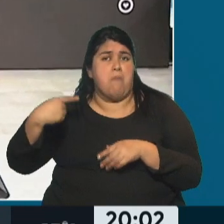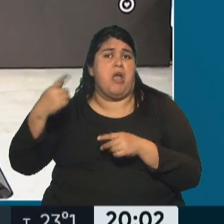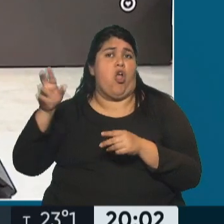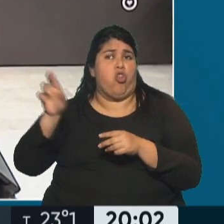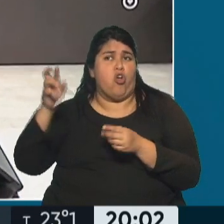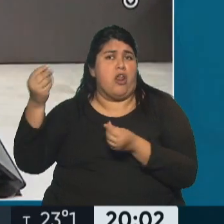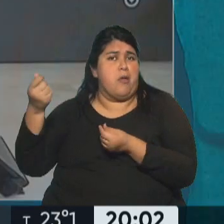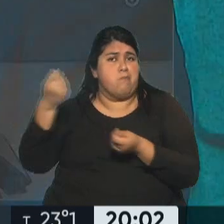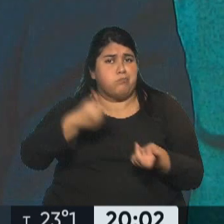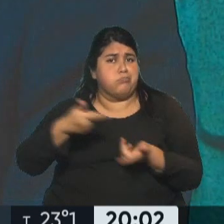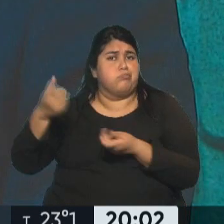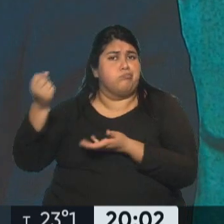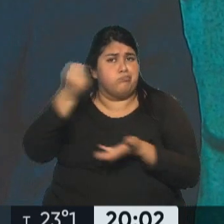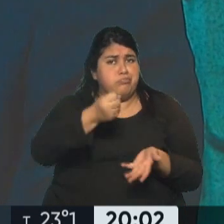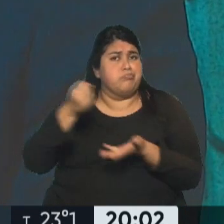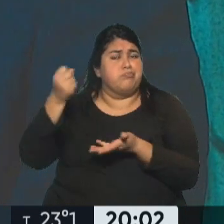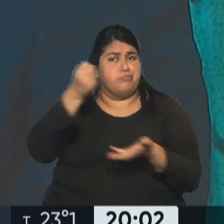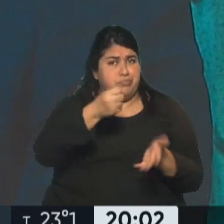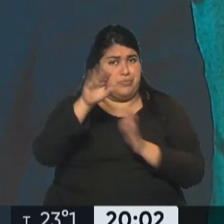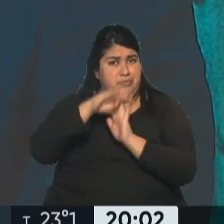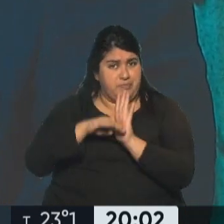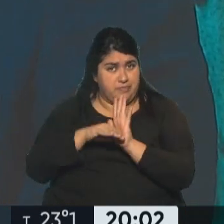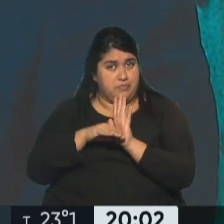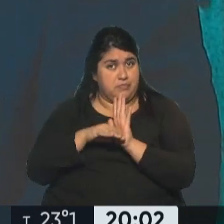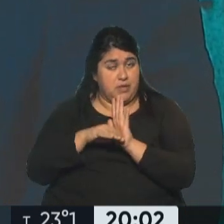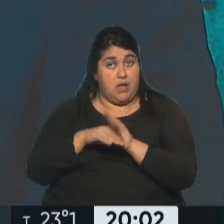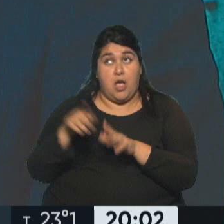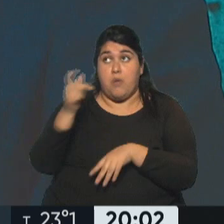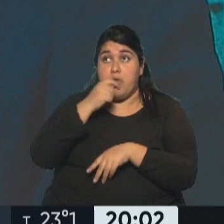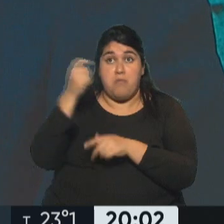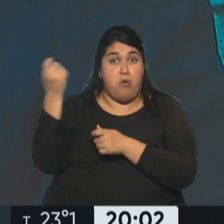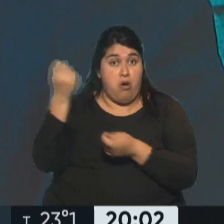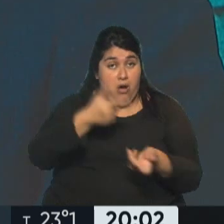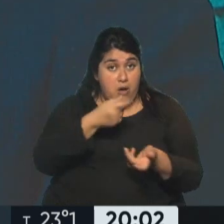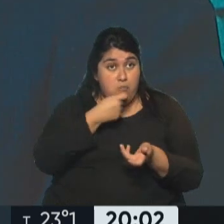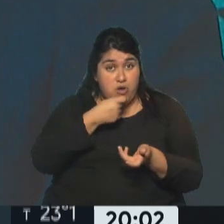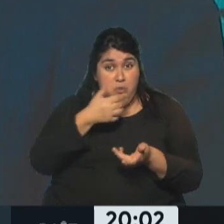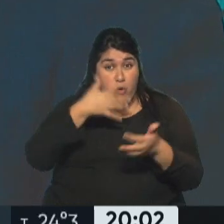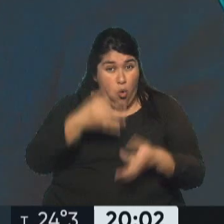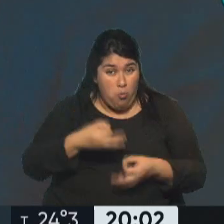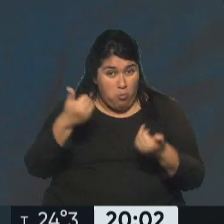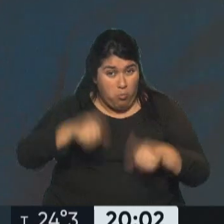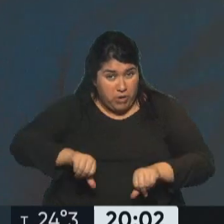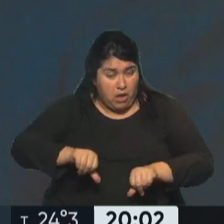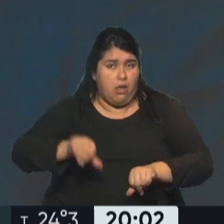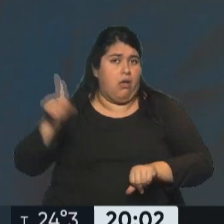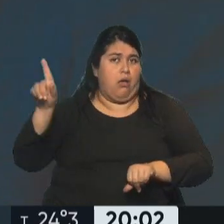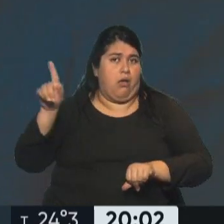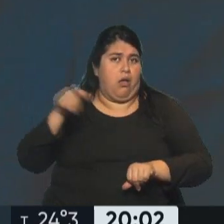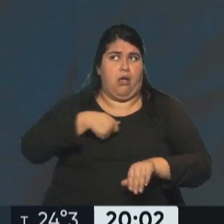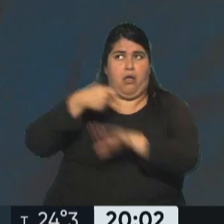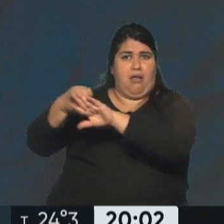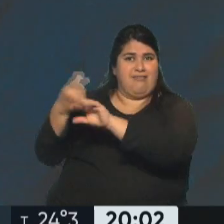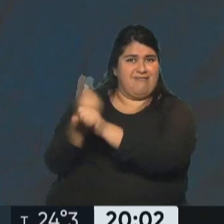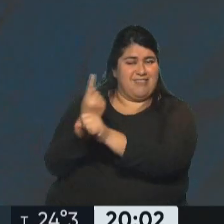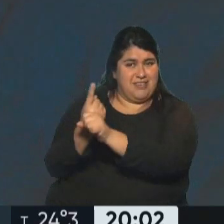para cancelar el mismo acuerdo. Si el organismo no desembolsa los dólares porque el acuerdo no se cumple, no se le puede pagar al organismo. Y si no se le